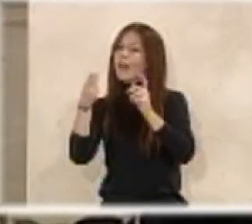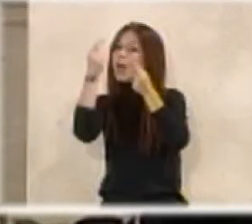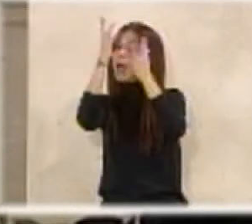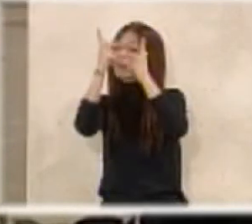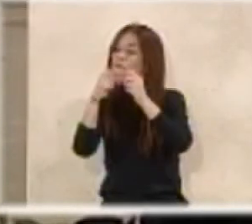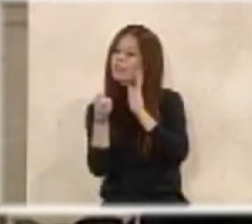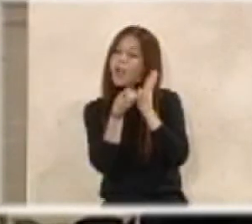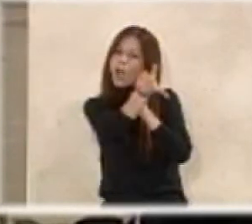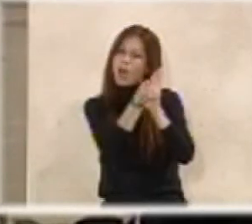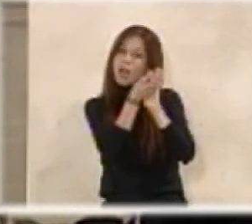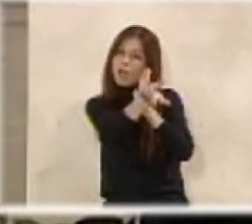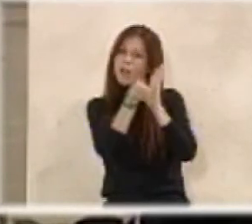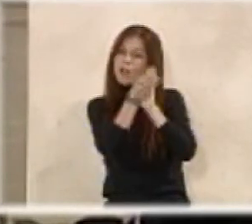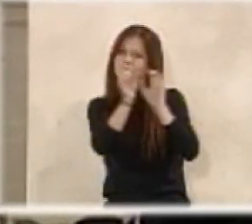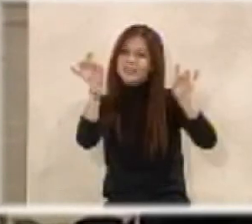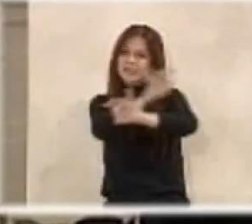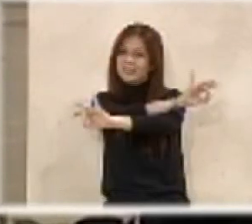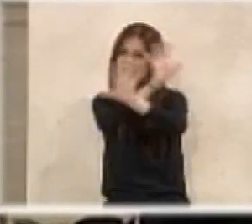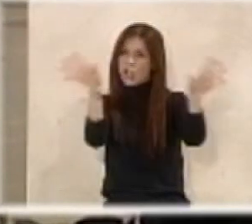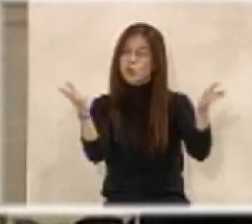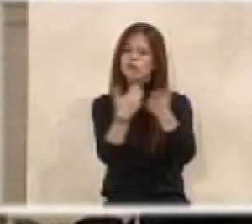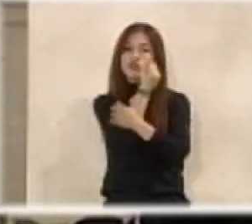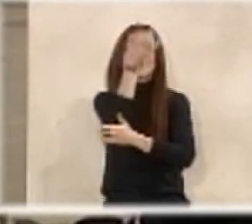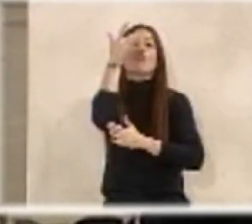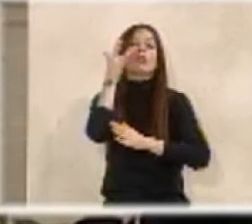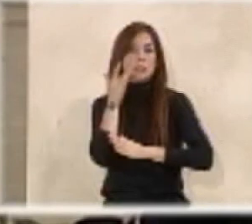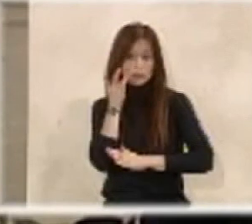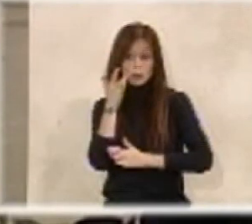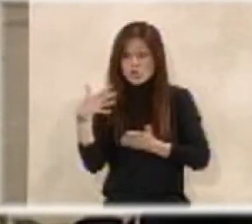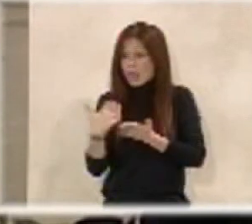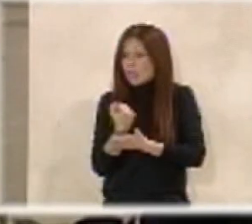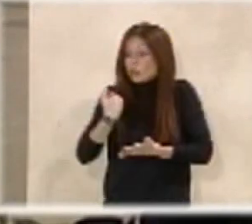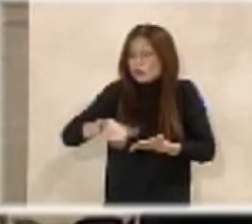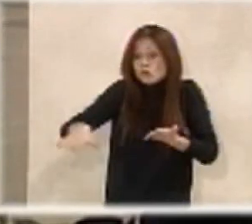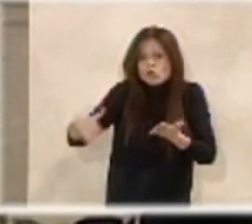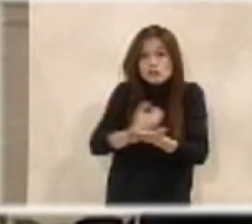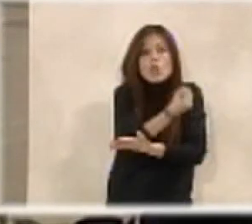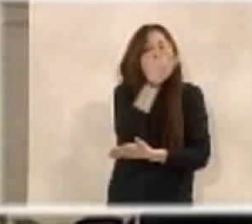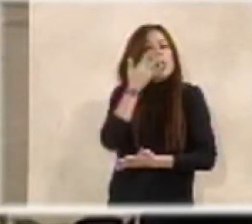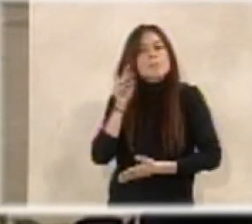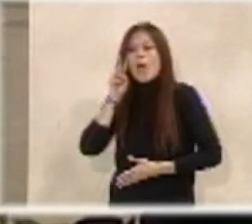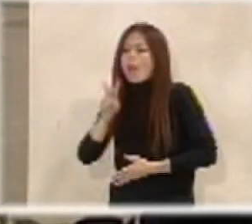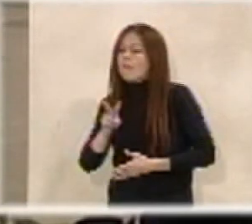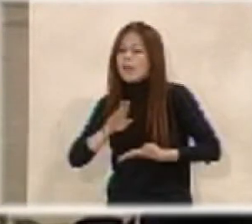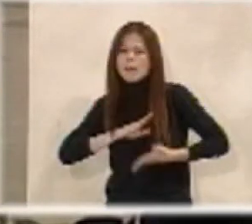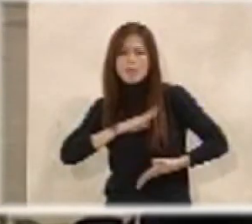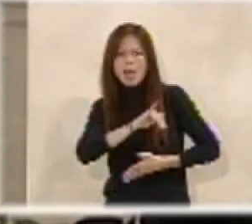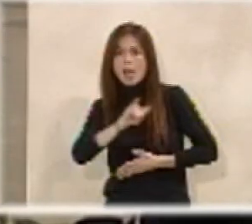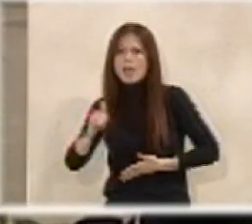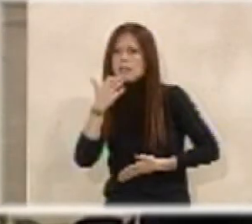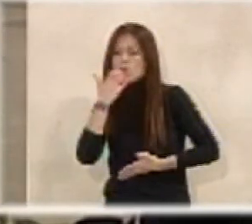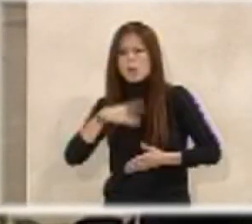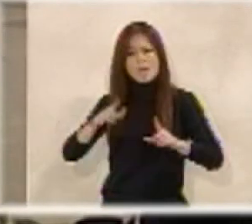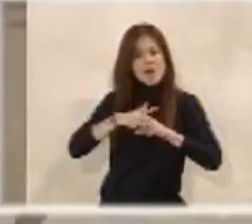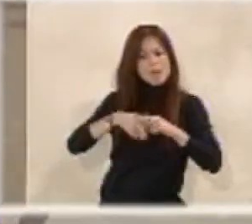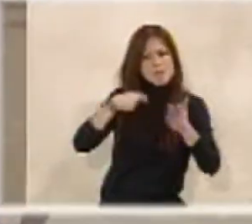clarificadas y todos se tienen que poner al día. Y cuando todo el mundo esté al día y se vea la capacidad que tiene cada uno, si se pueden bajar los